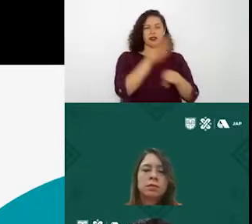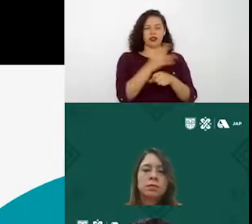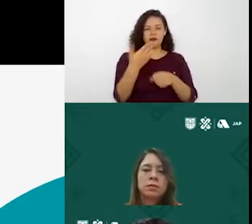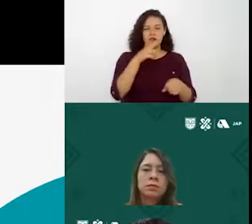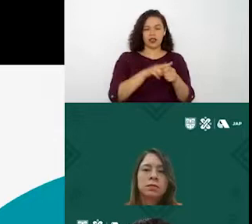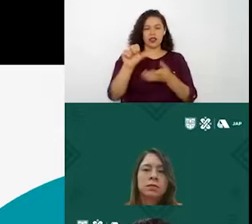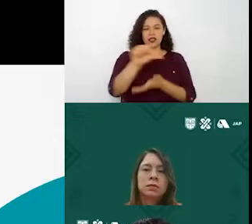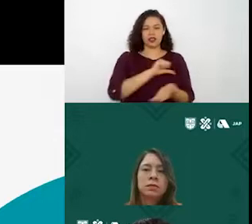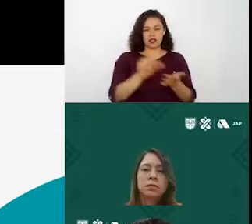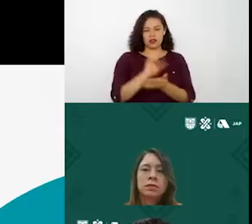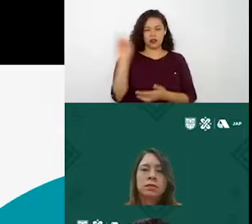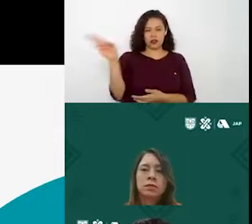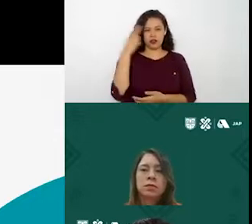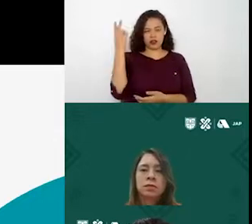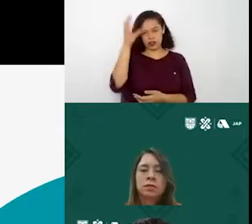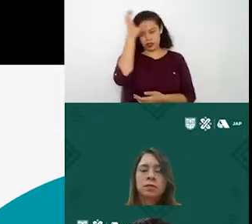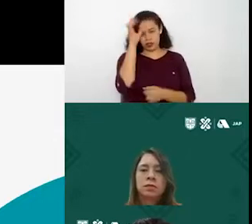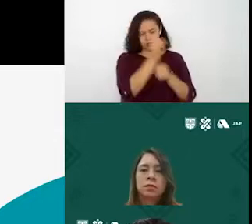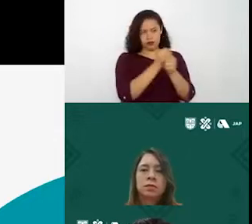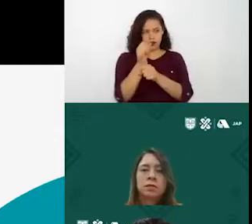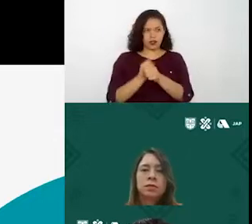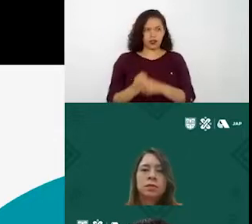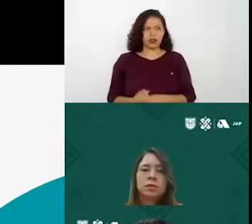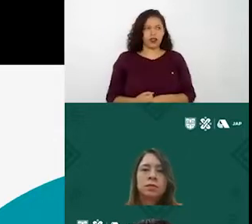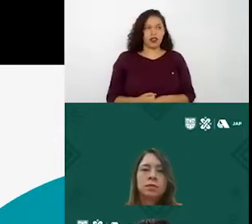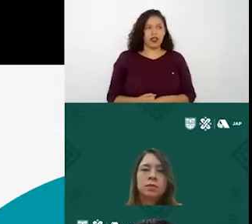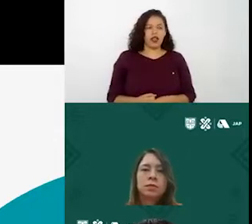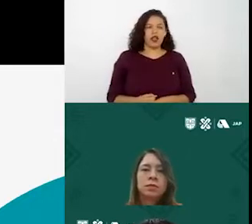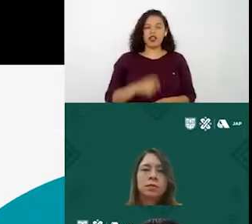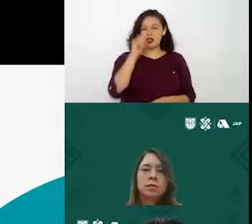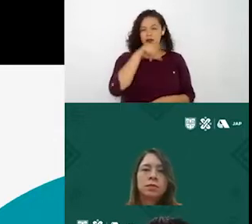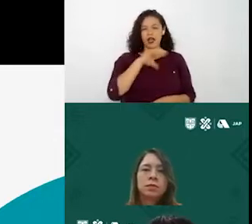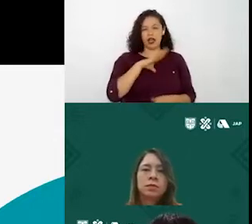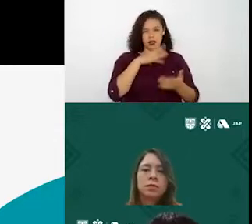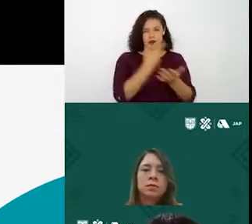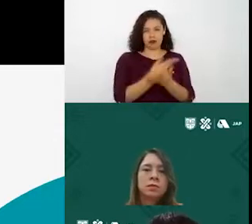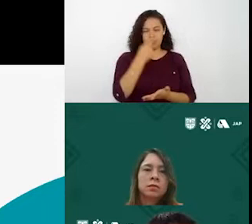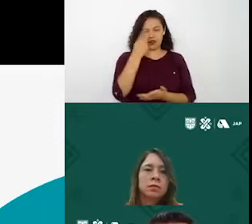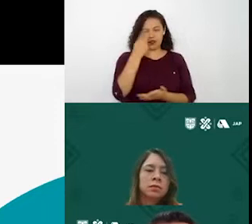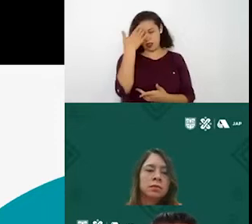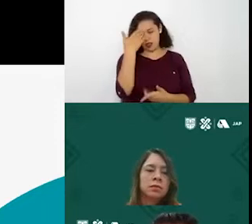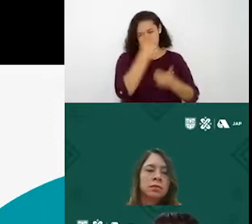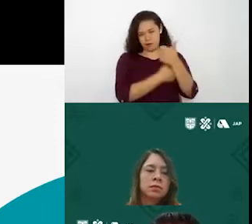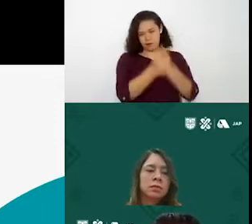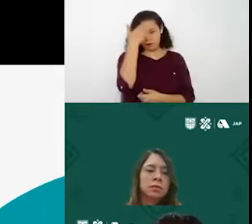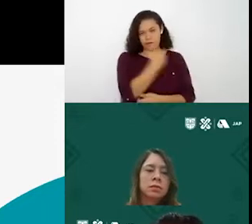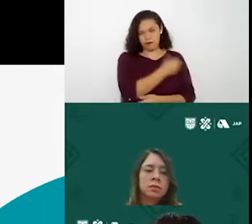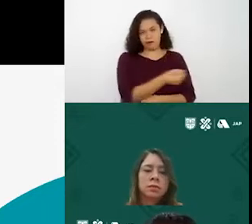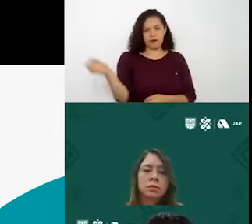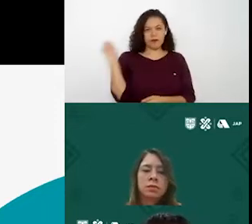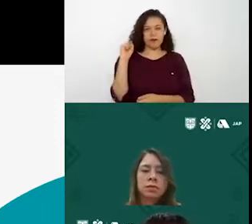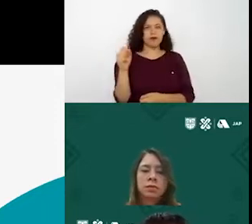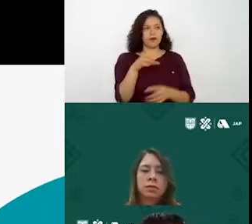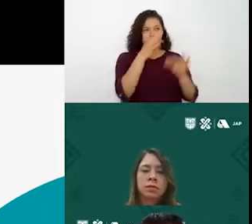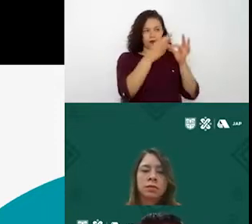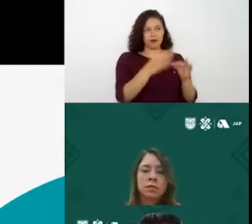Universitario de ciencias e investigación cuenta con diplomados en competencias profesionales específicas